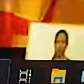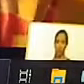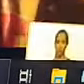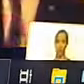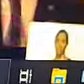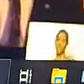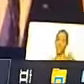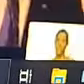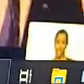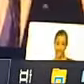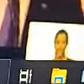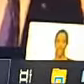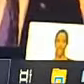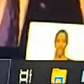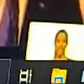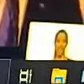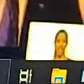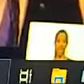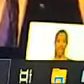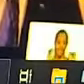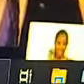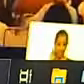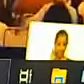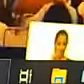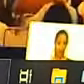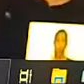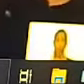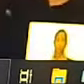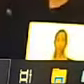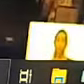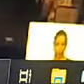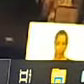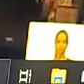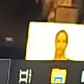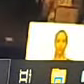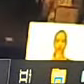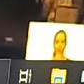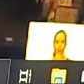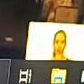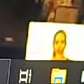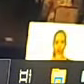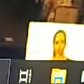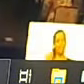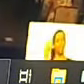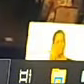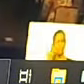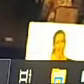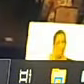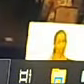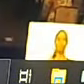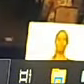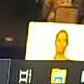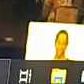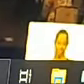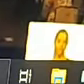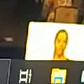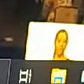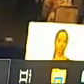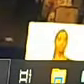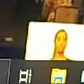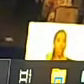del sábado como un magnicidio es un error. Eso me parece una... Exactamente. Si es una